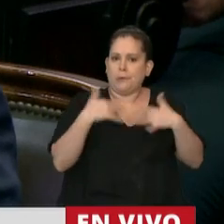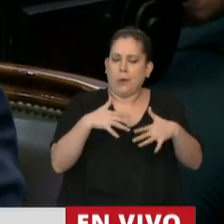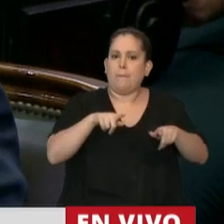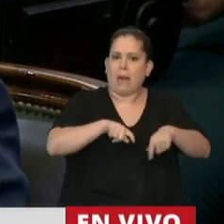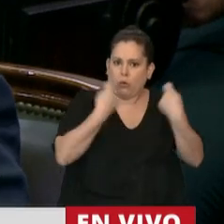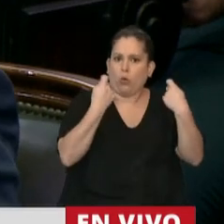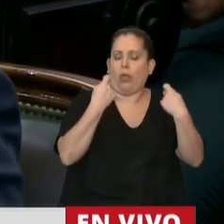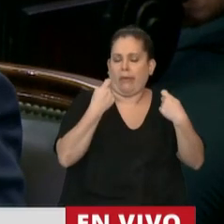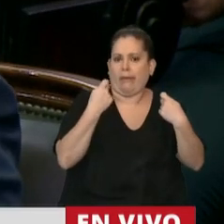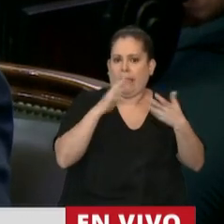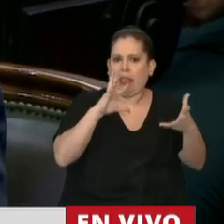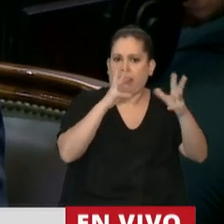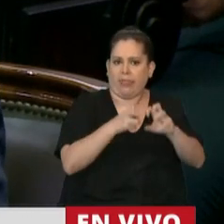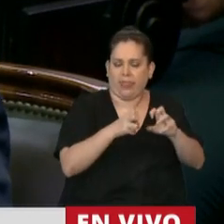daño